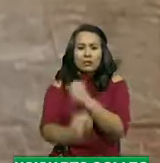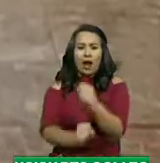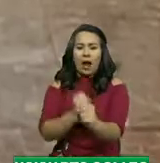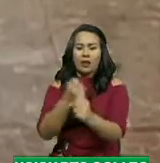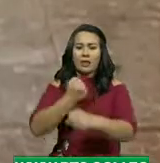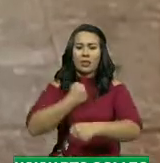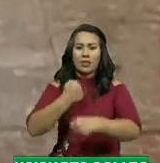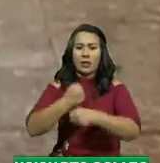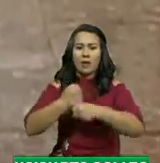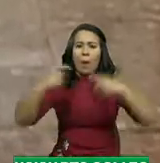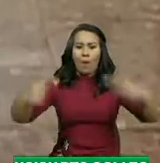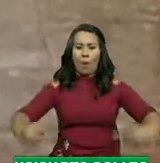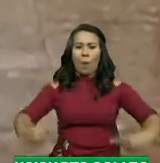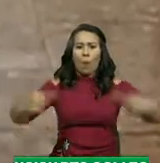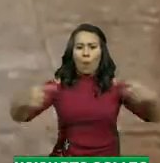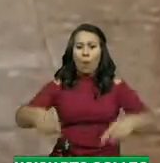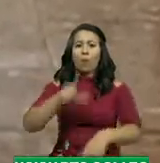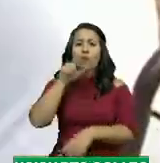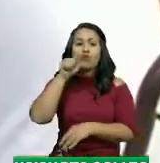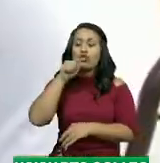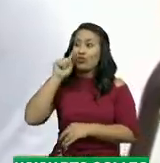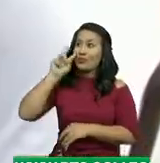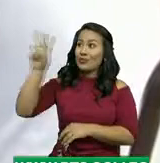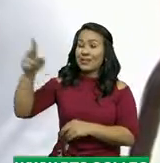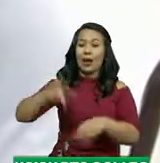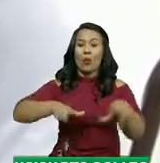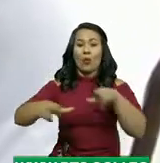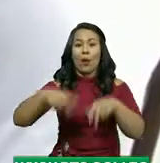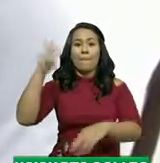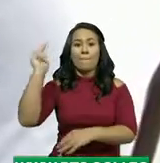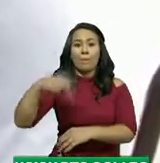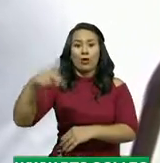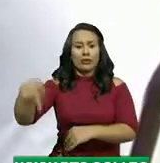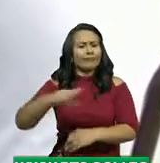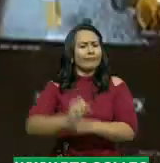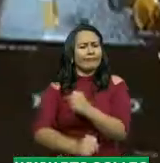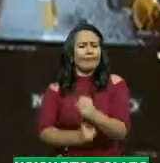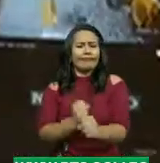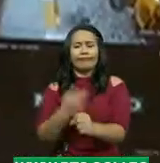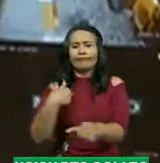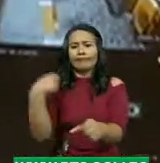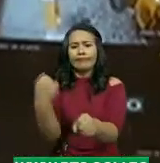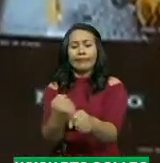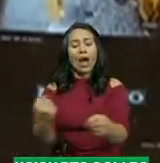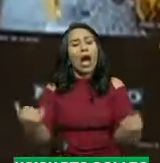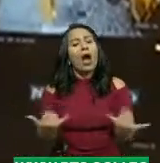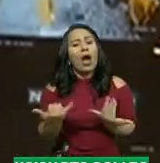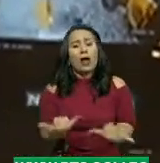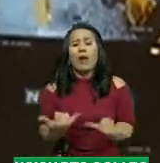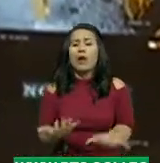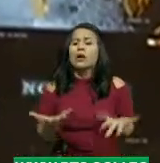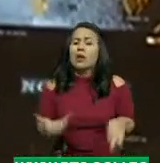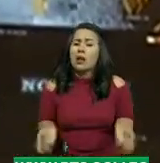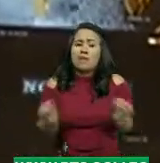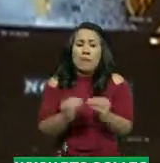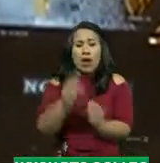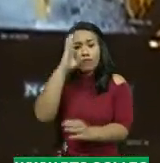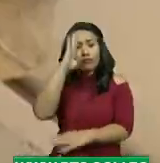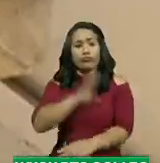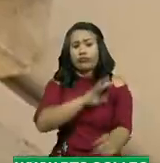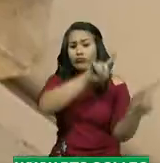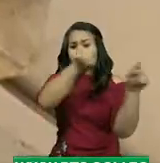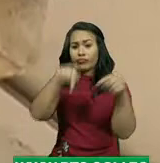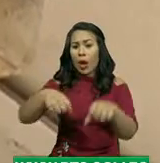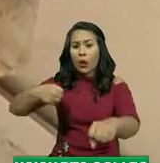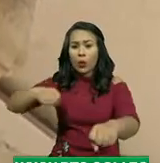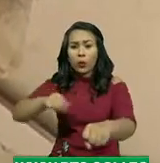No es el primer caso que se registra en ese sector comercial de la urbe porteña, donde esperan que haya mayor resguardo policial, no solo en